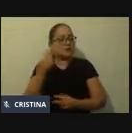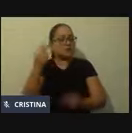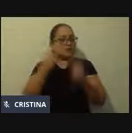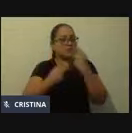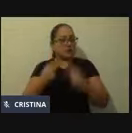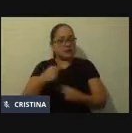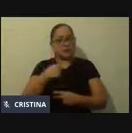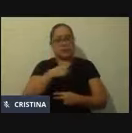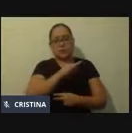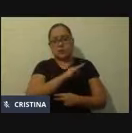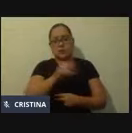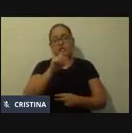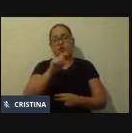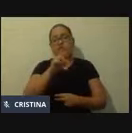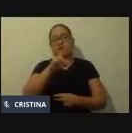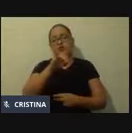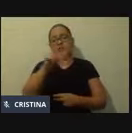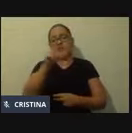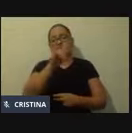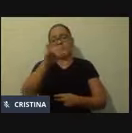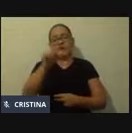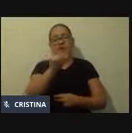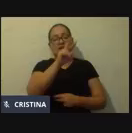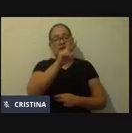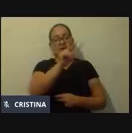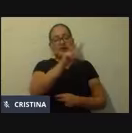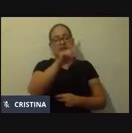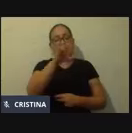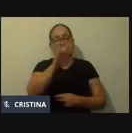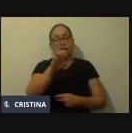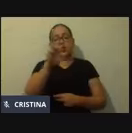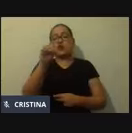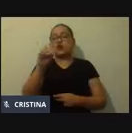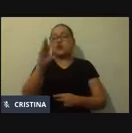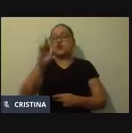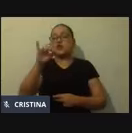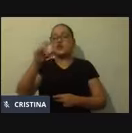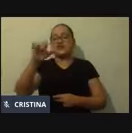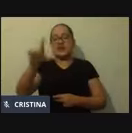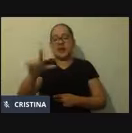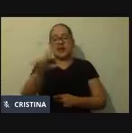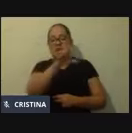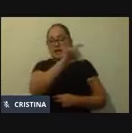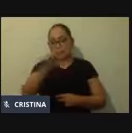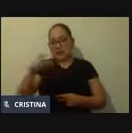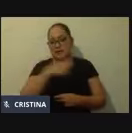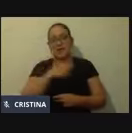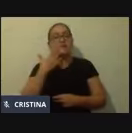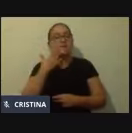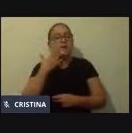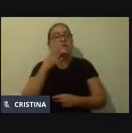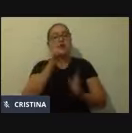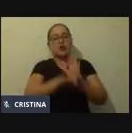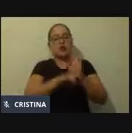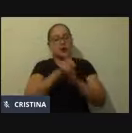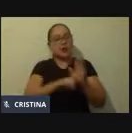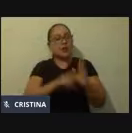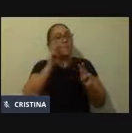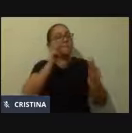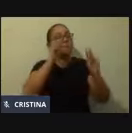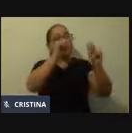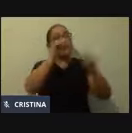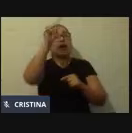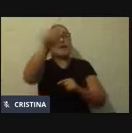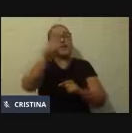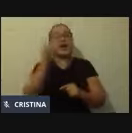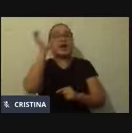Valle Oficial, puedes ver un video que subí el día de hoy de cómo están regresando los niñitos en China